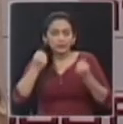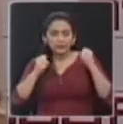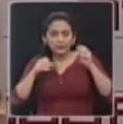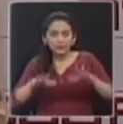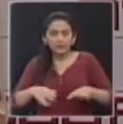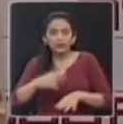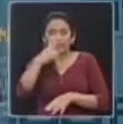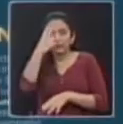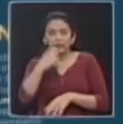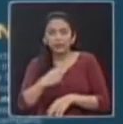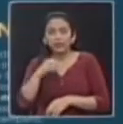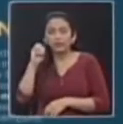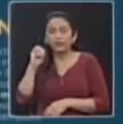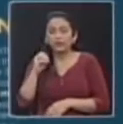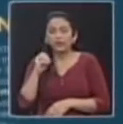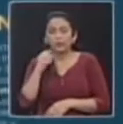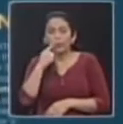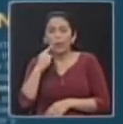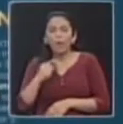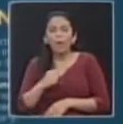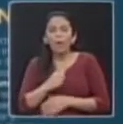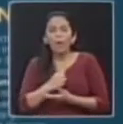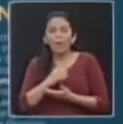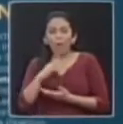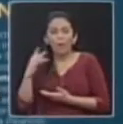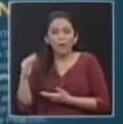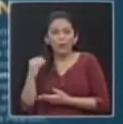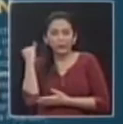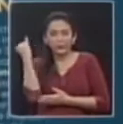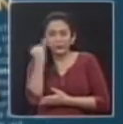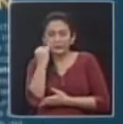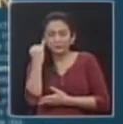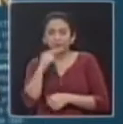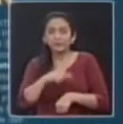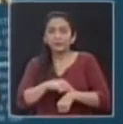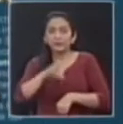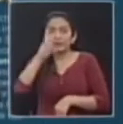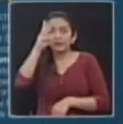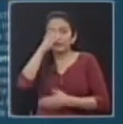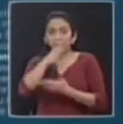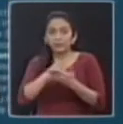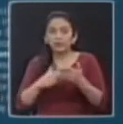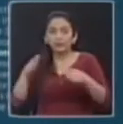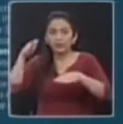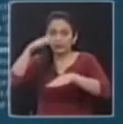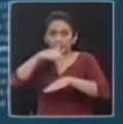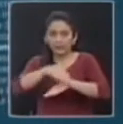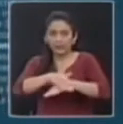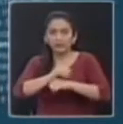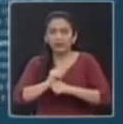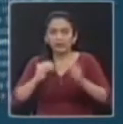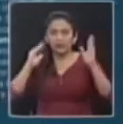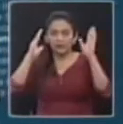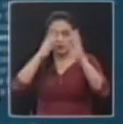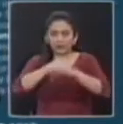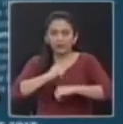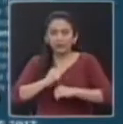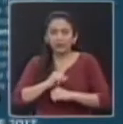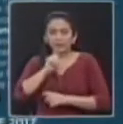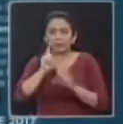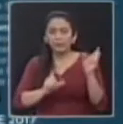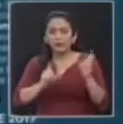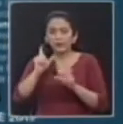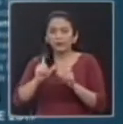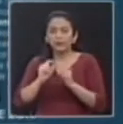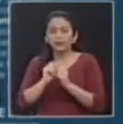Hotel Oro Verde a las 6:30 de la tarde. Vamos a impartir una charla que es gratuita para todos aquellos que